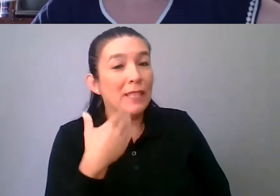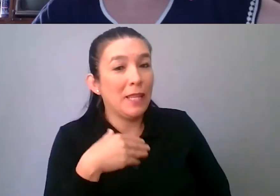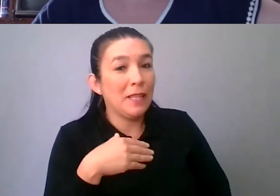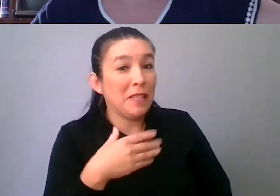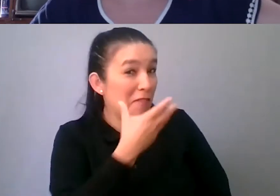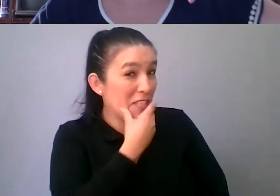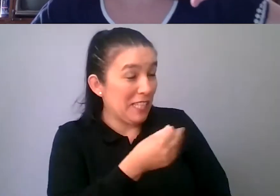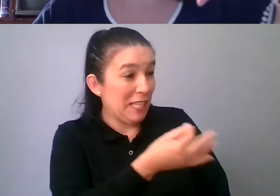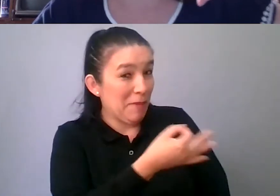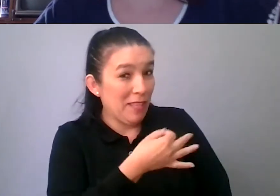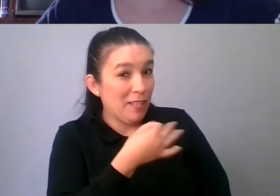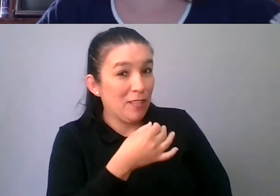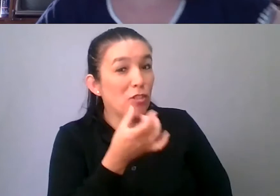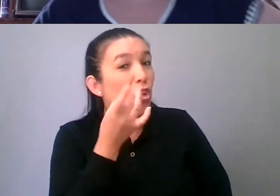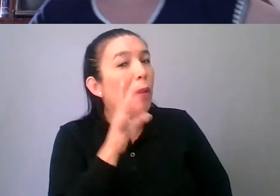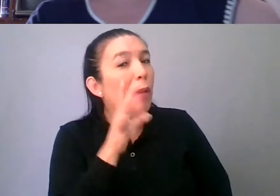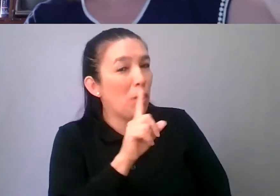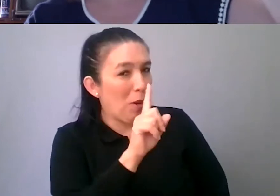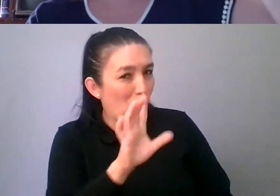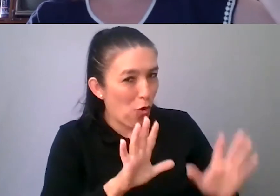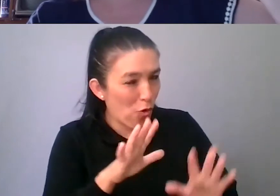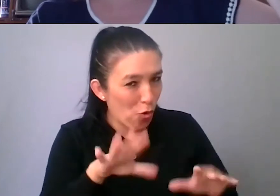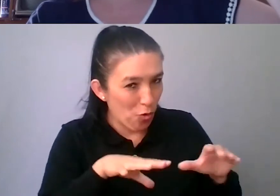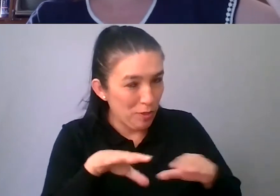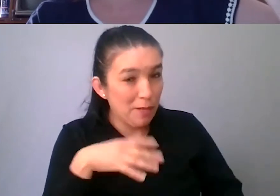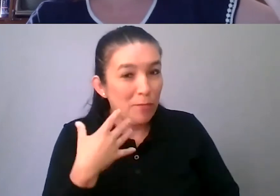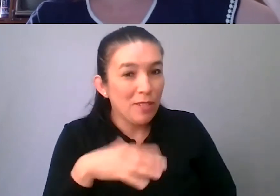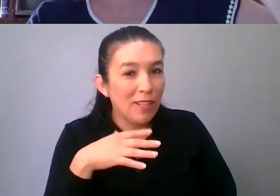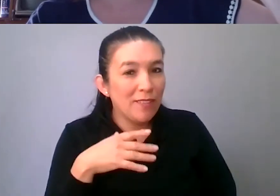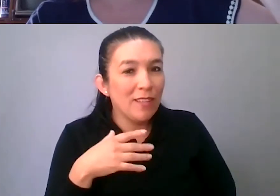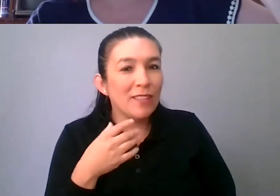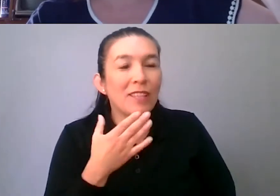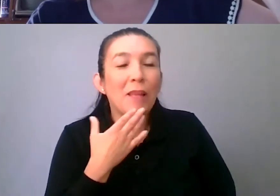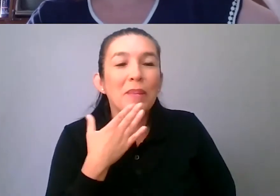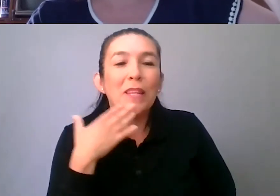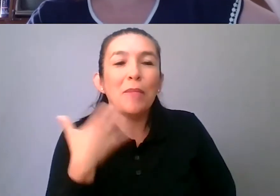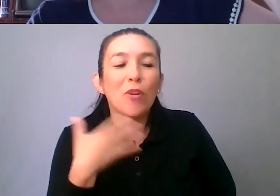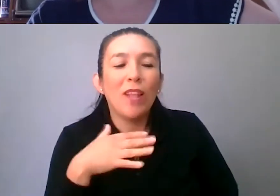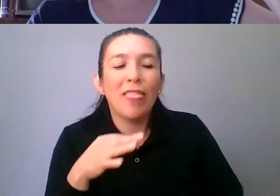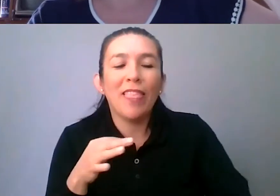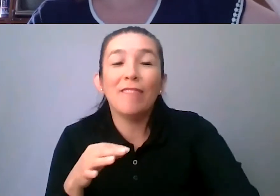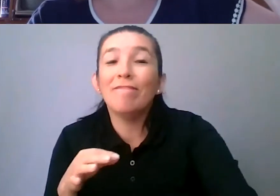bonita. Solamente un dato práctico. Tiene que ver mucho con la materialidad de la cuerda.